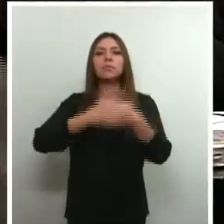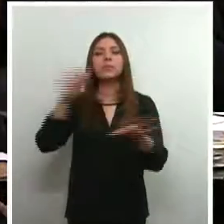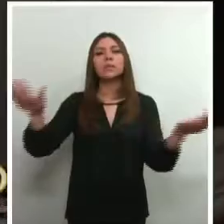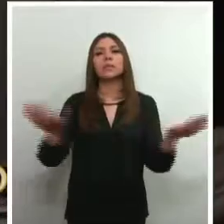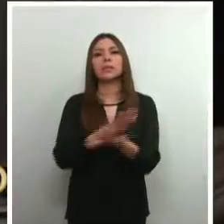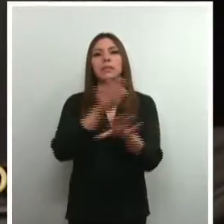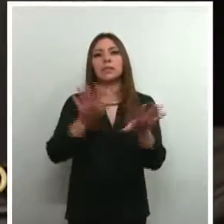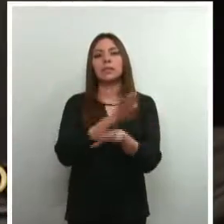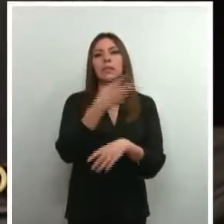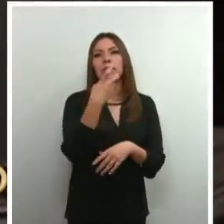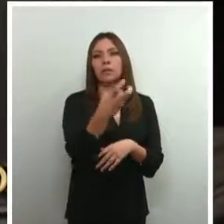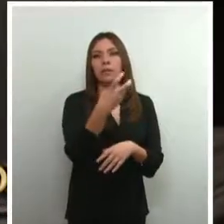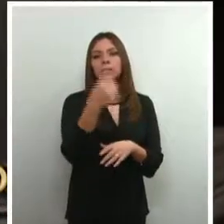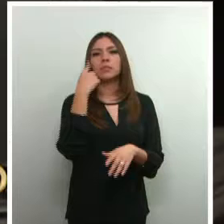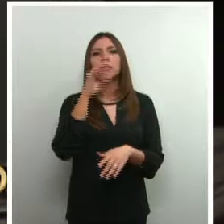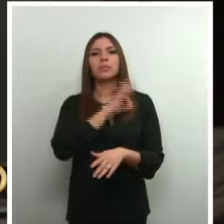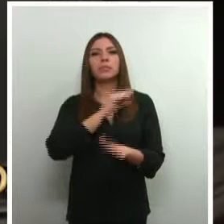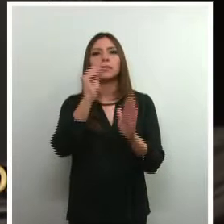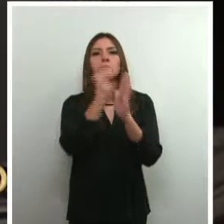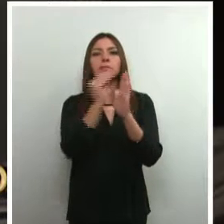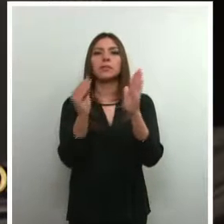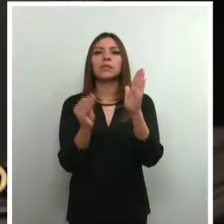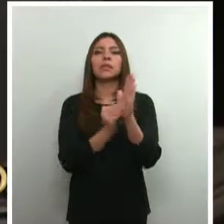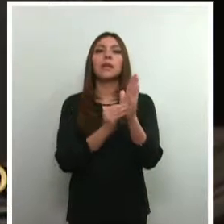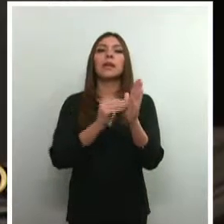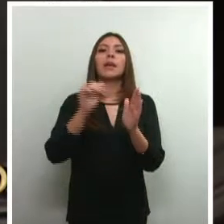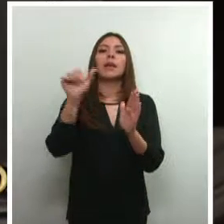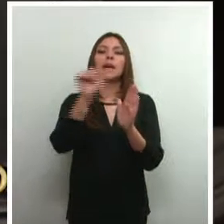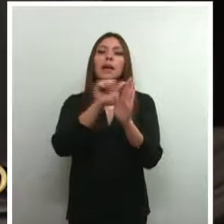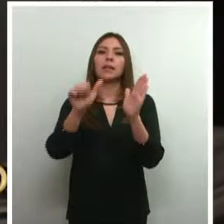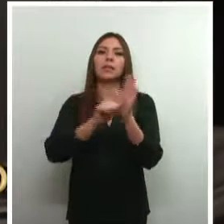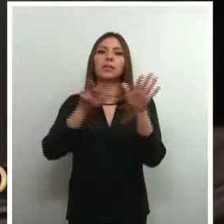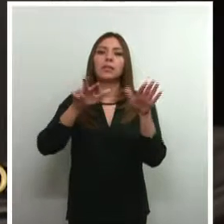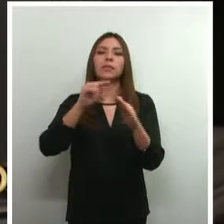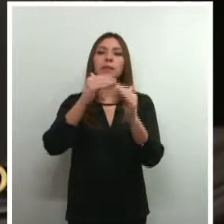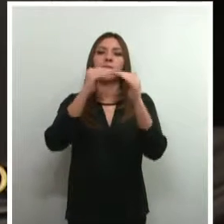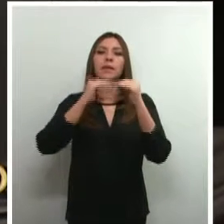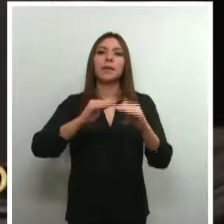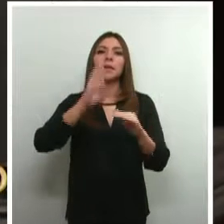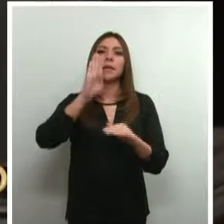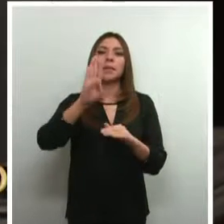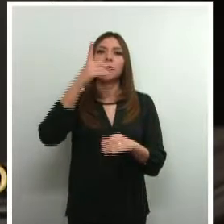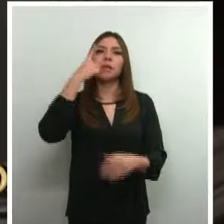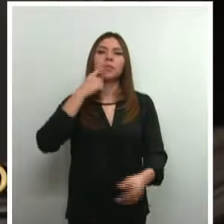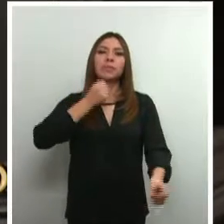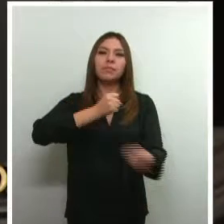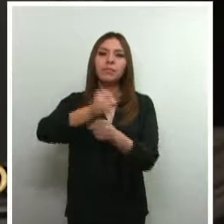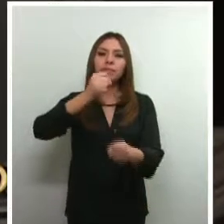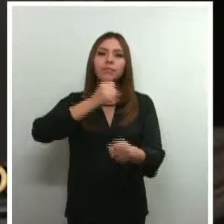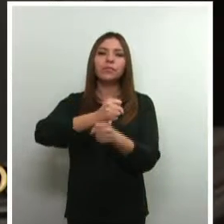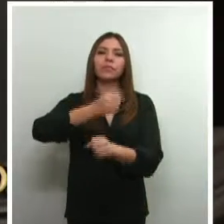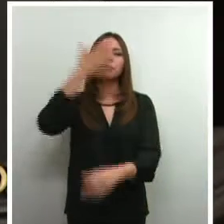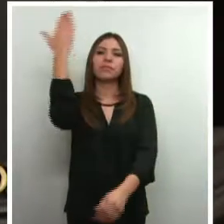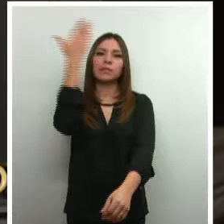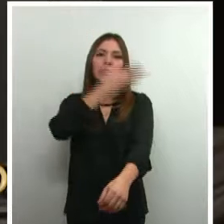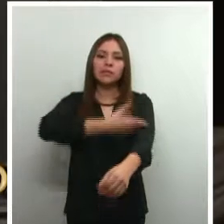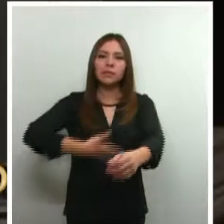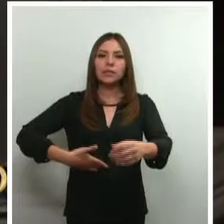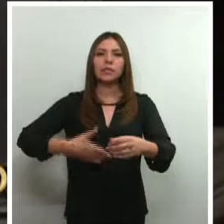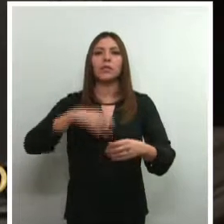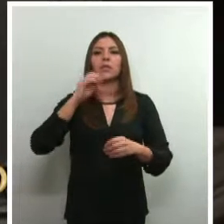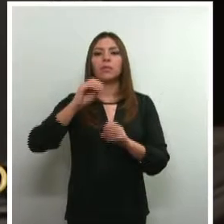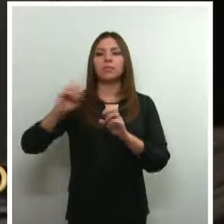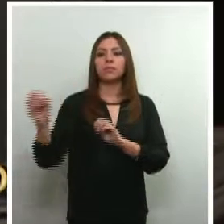dirección, plasmando en el artículo 18, inciso B, que el maltrato, mutilación